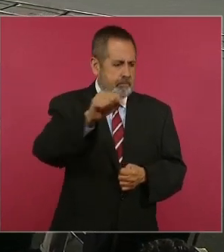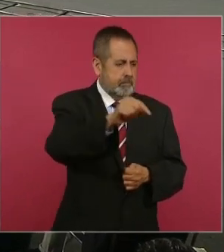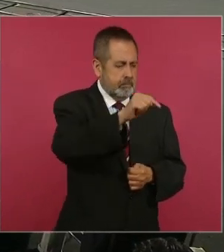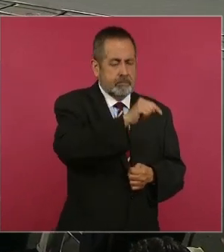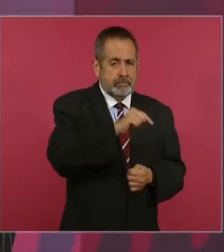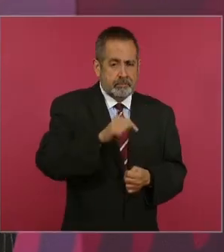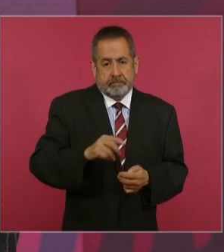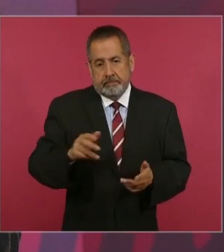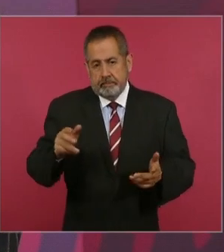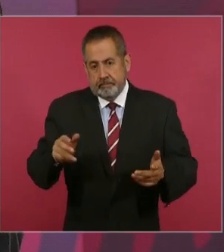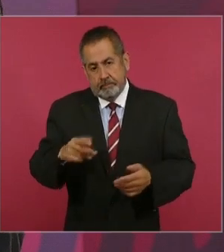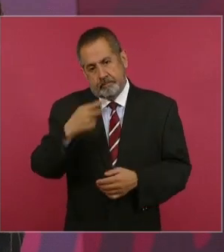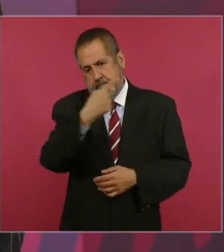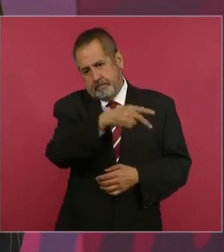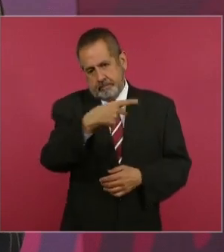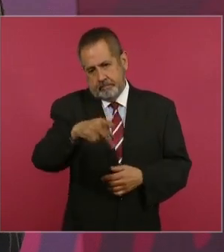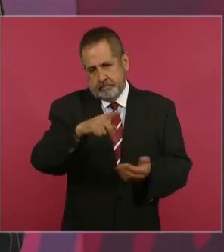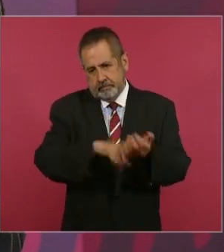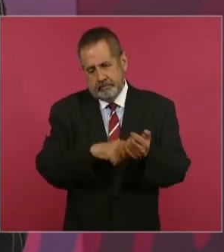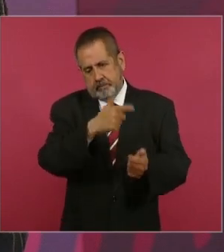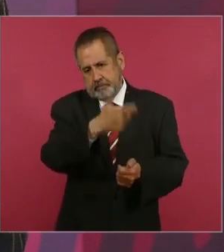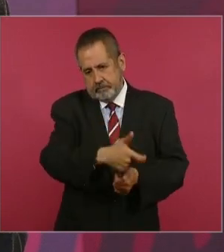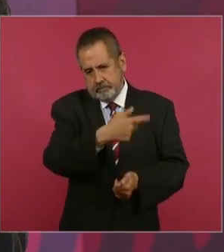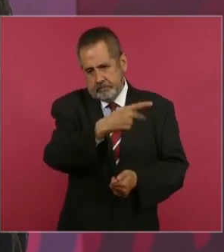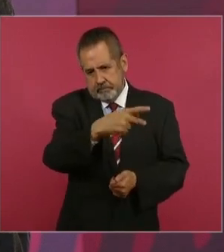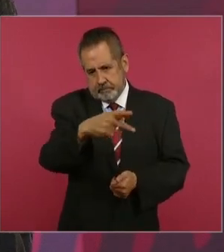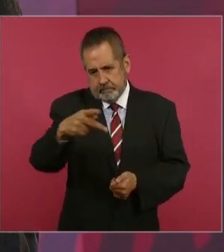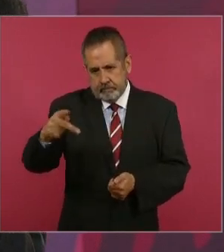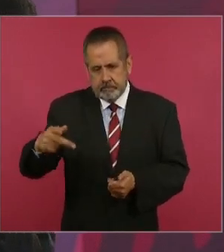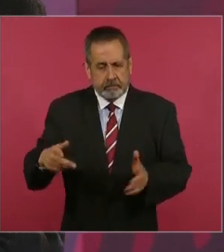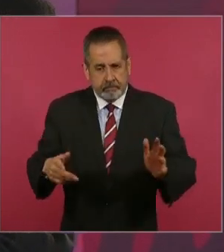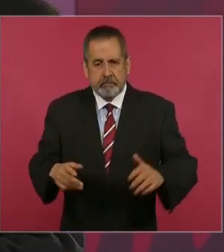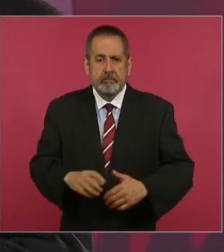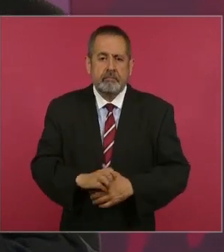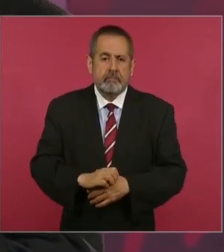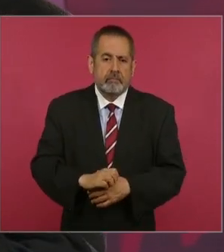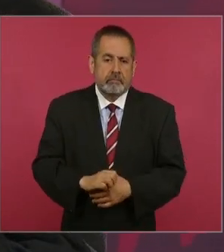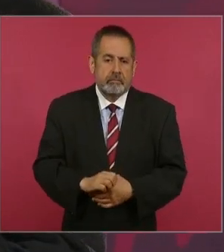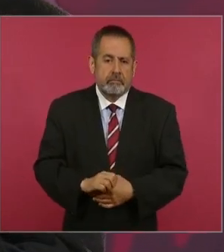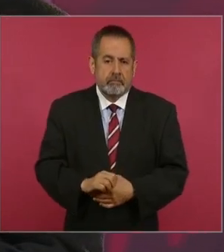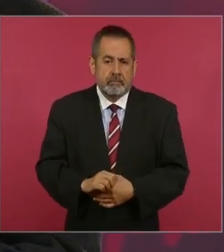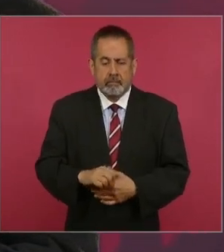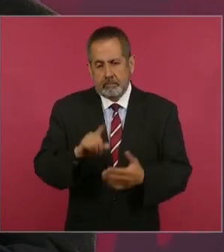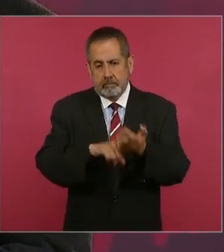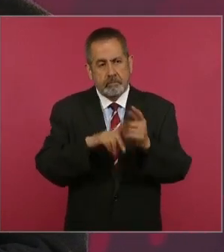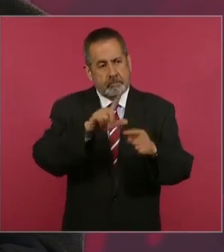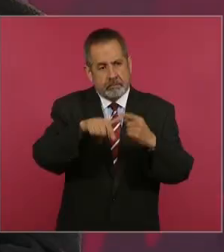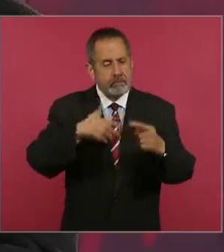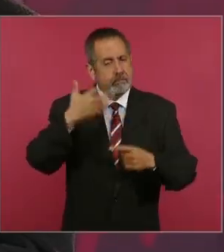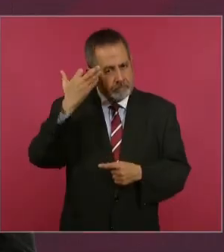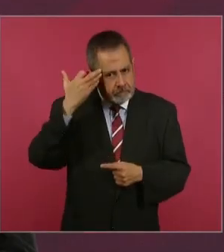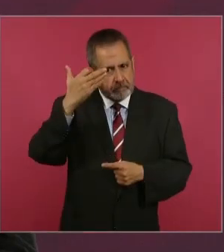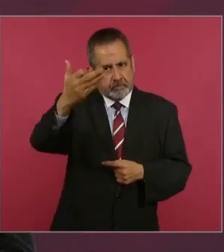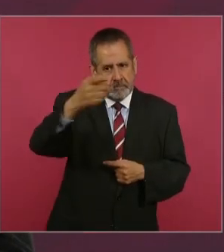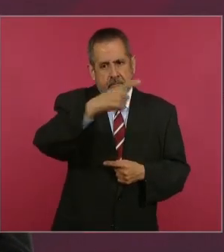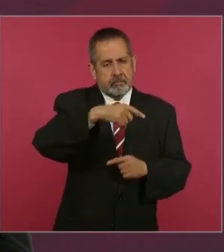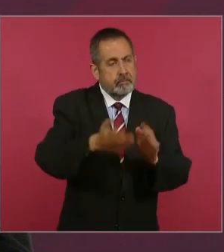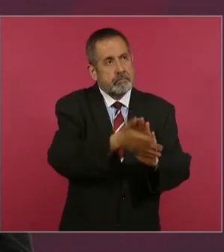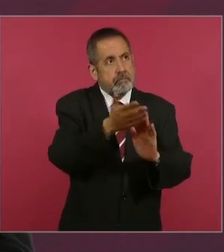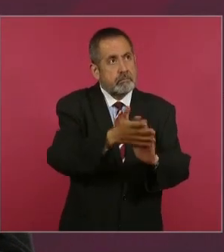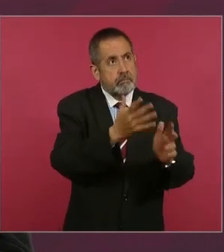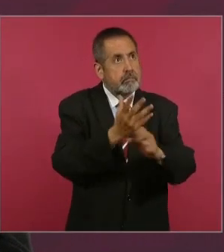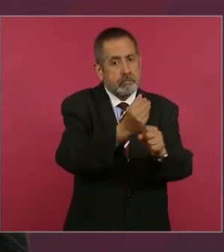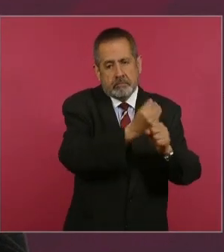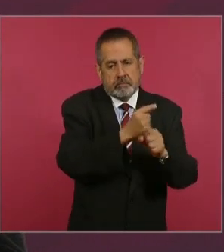hoteles eso la rehabilitación eso va a llevar más tiempo sin